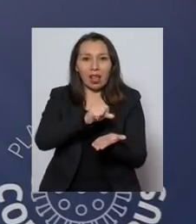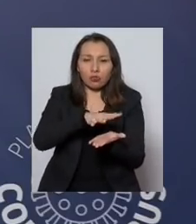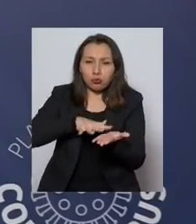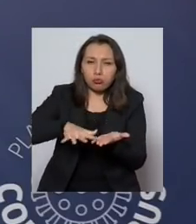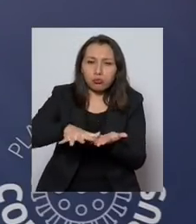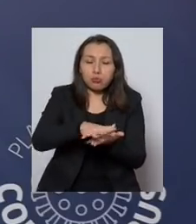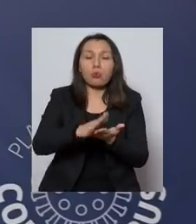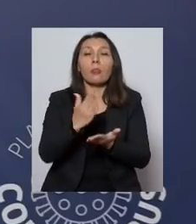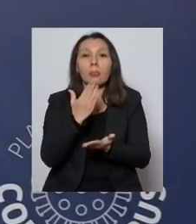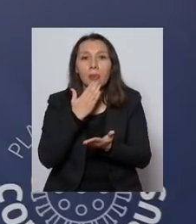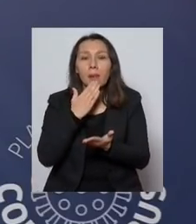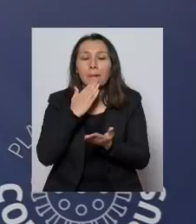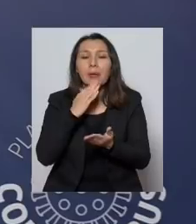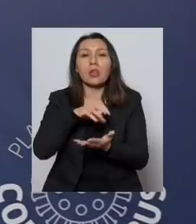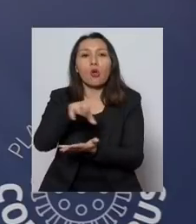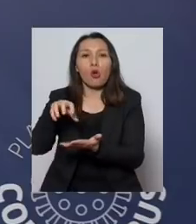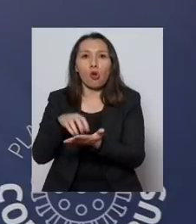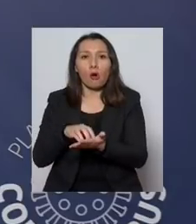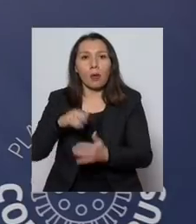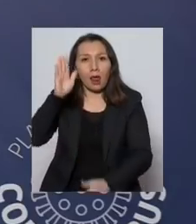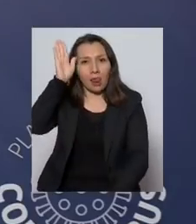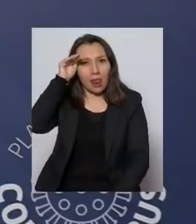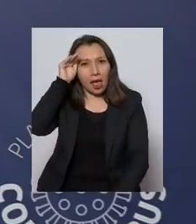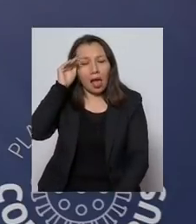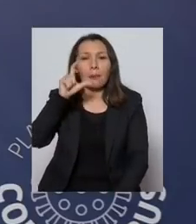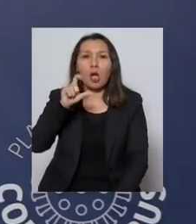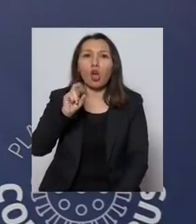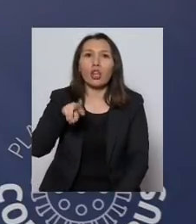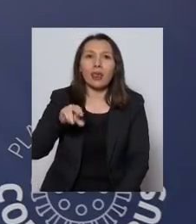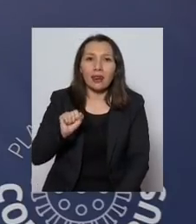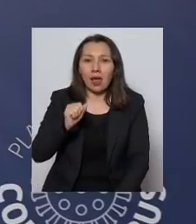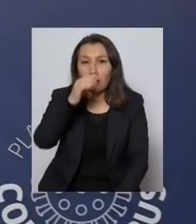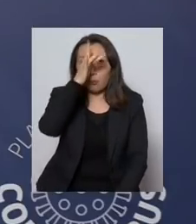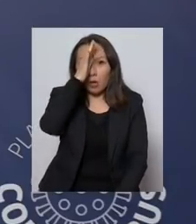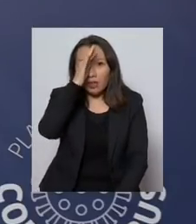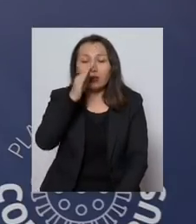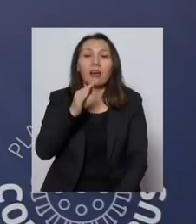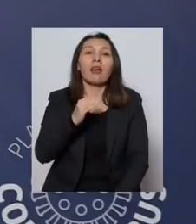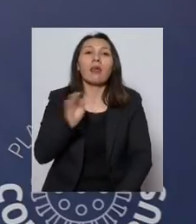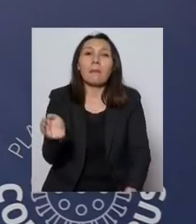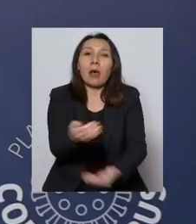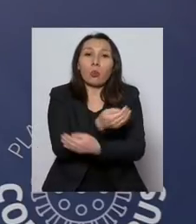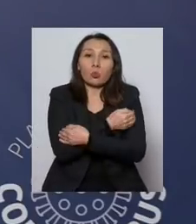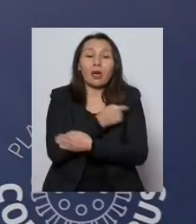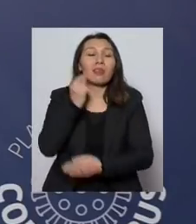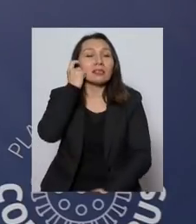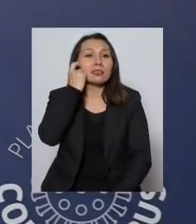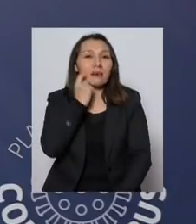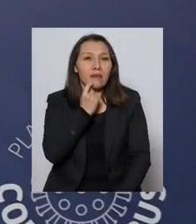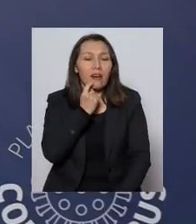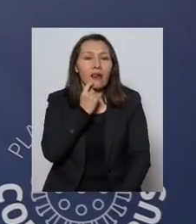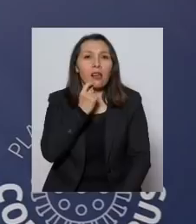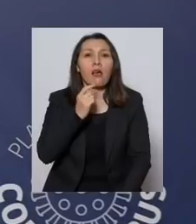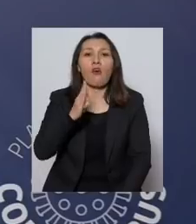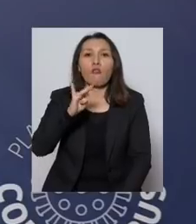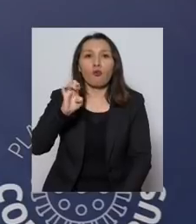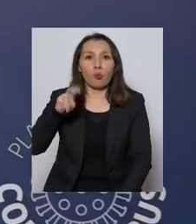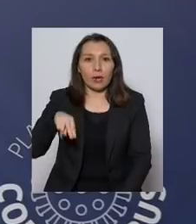y también la comuna de Lampa, Colina, Puente Alto, Padre Hurtado, San Bernardo y Buin.